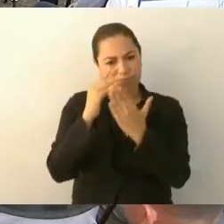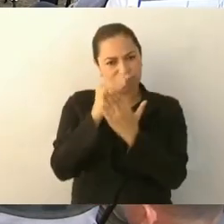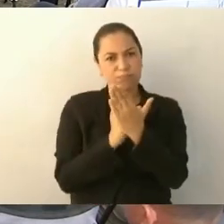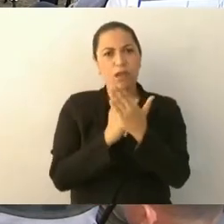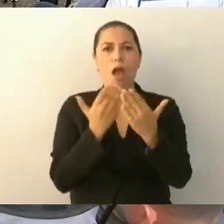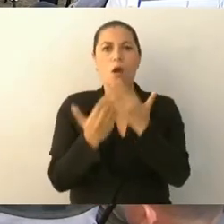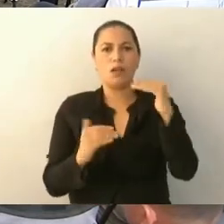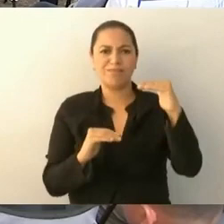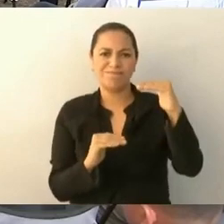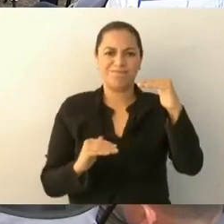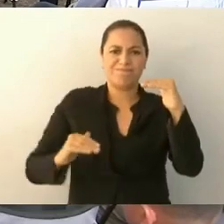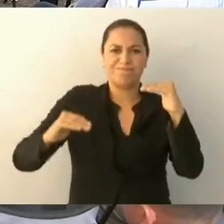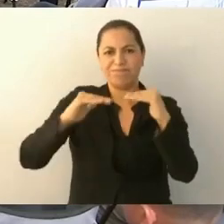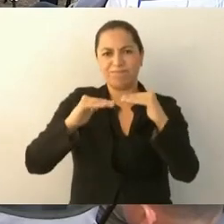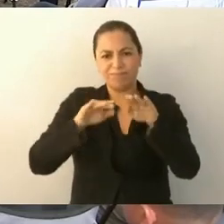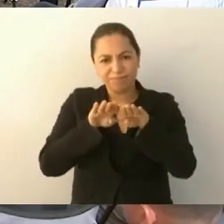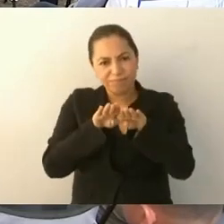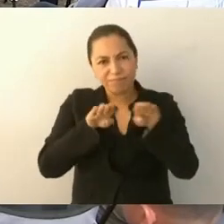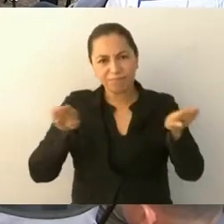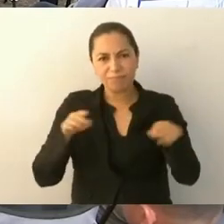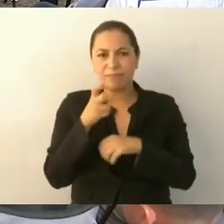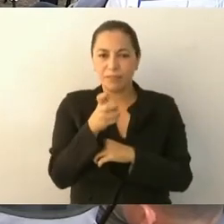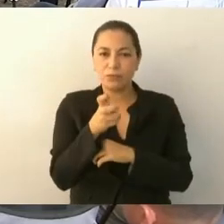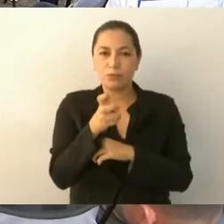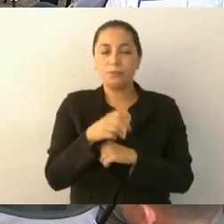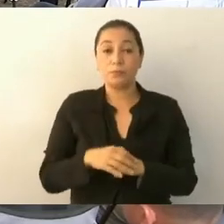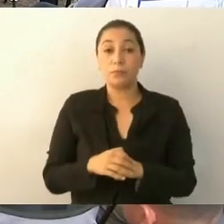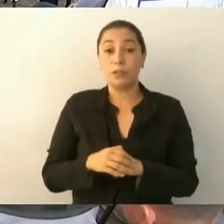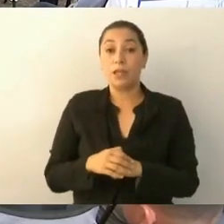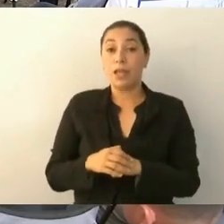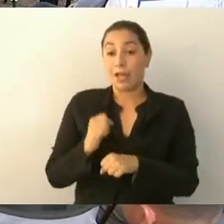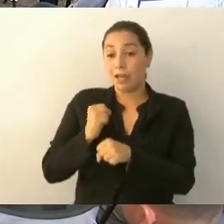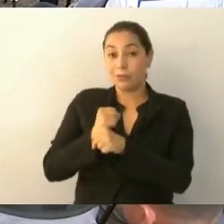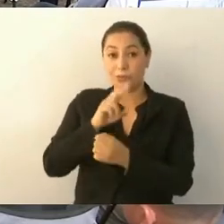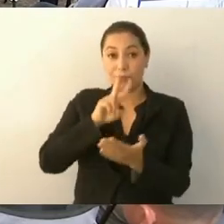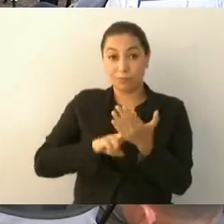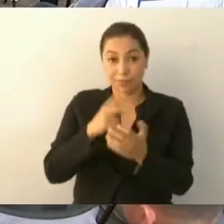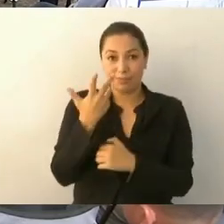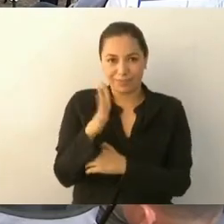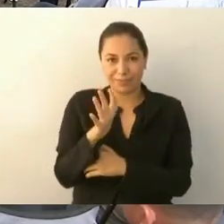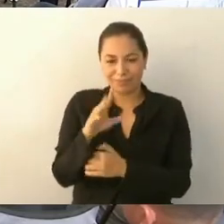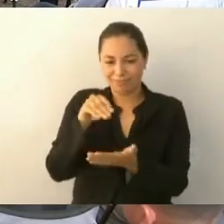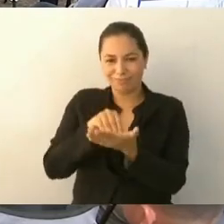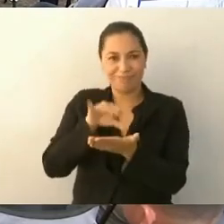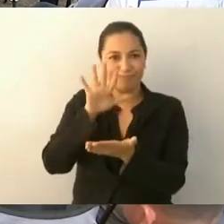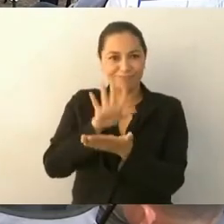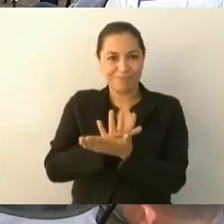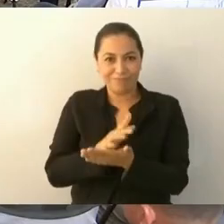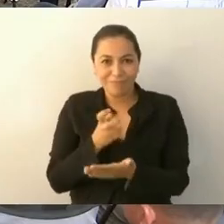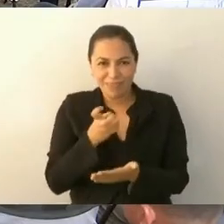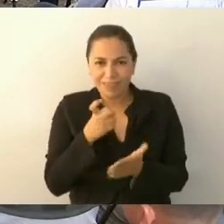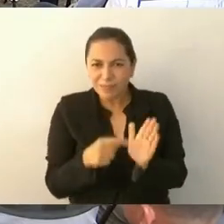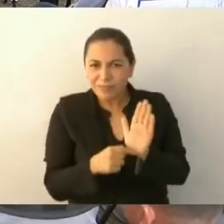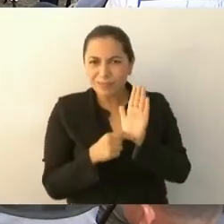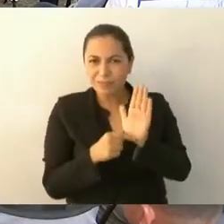Un dato: en 2010, cuando gobernaba